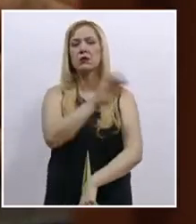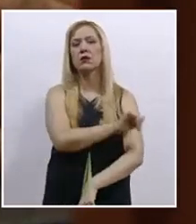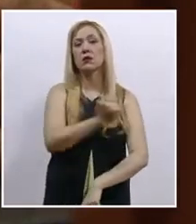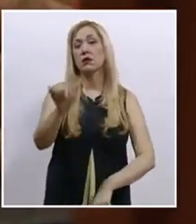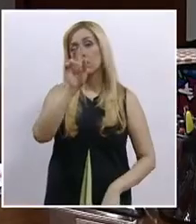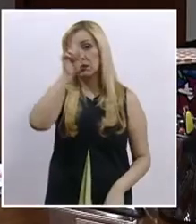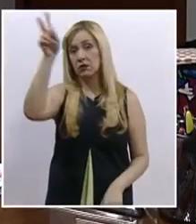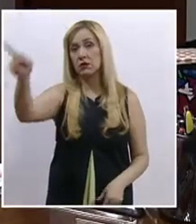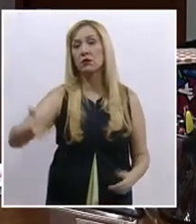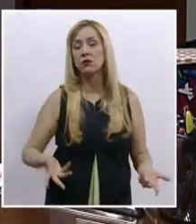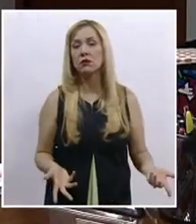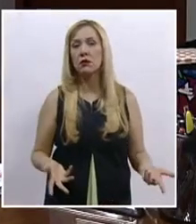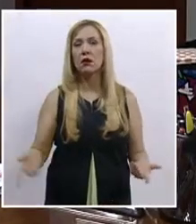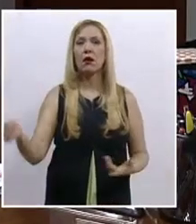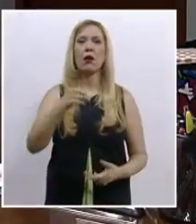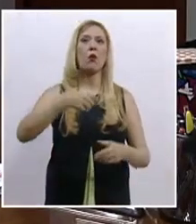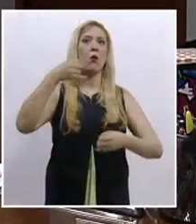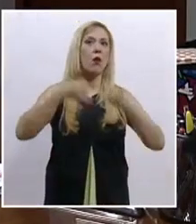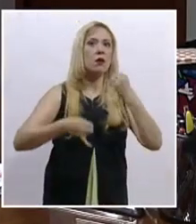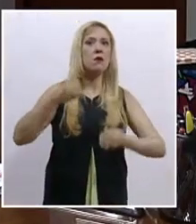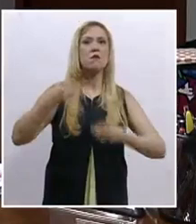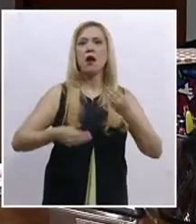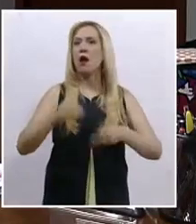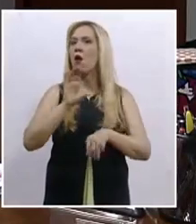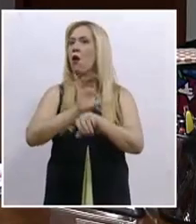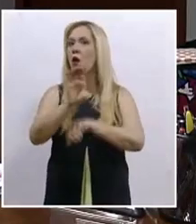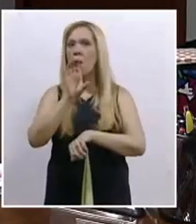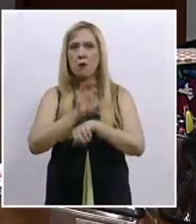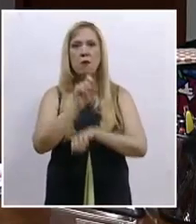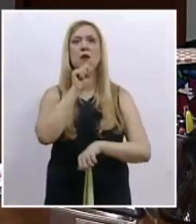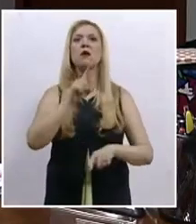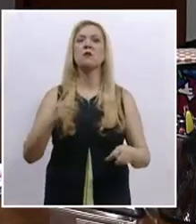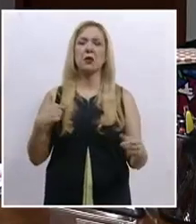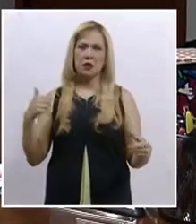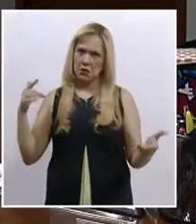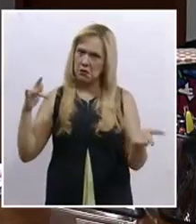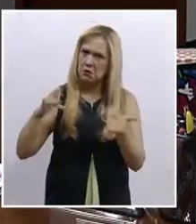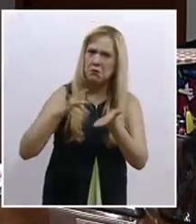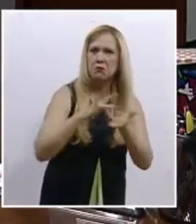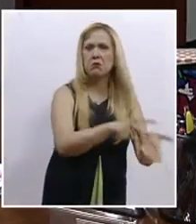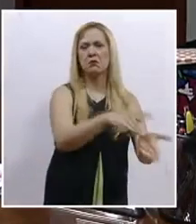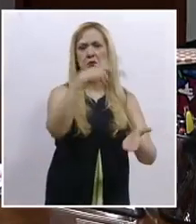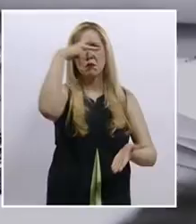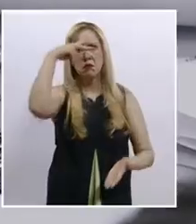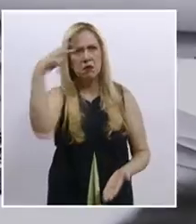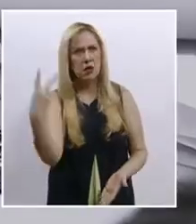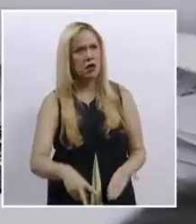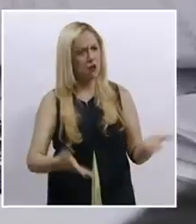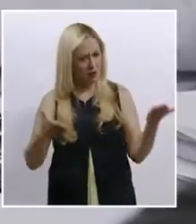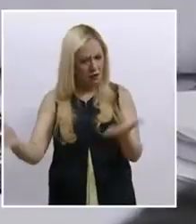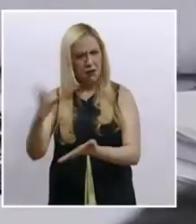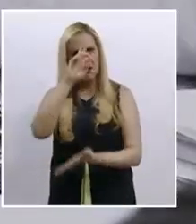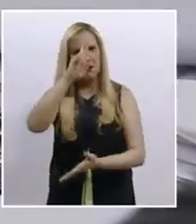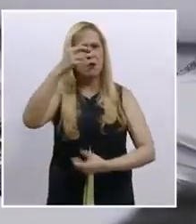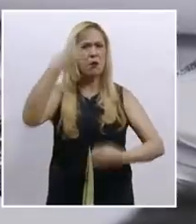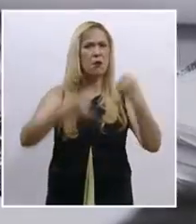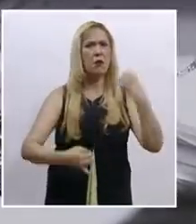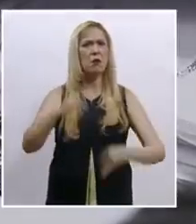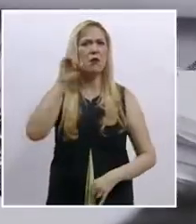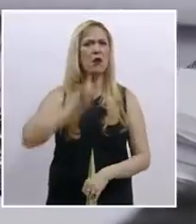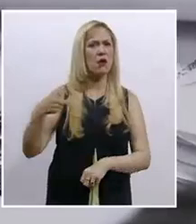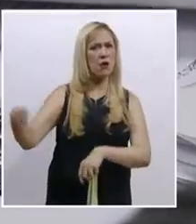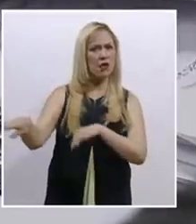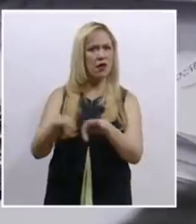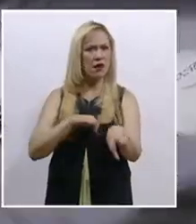se sumó la Corporación de Jueces y Magistrados de Colombia, misma que demandó a las autoridades mexicanas se respete a la jueza Angélica